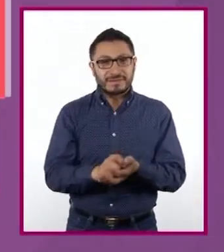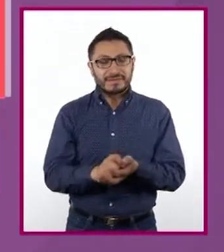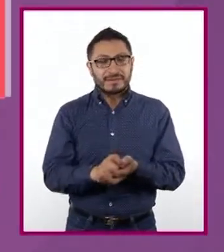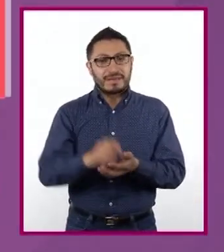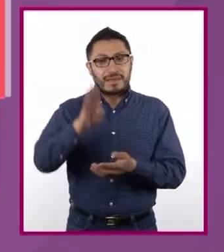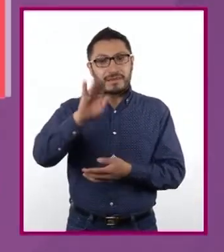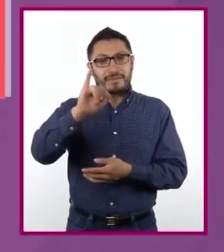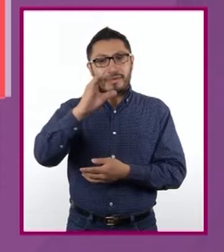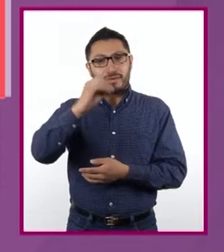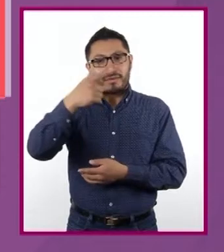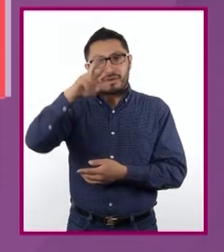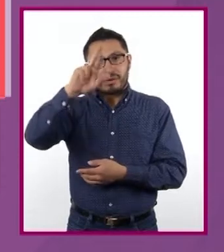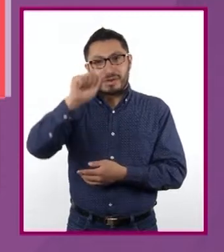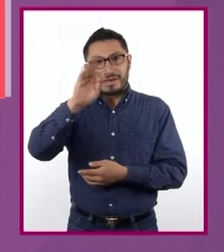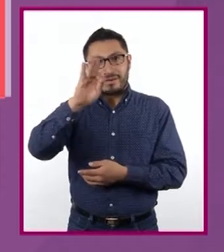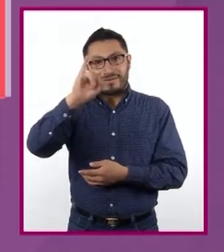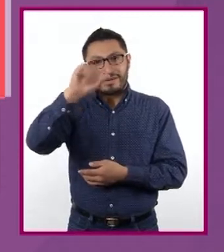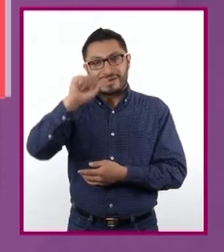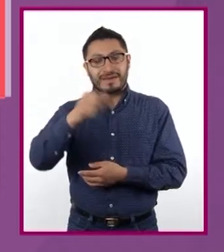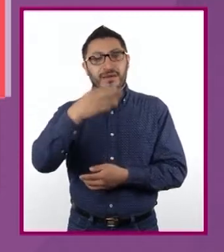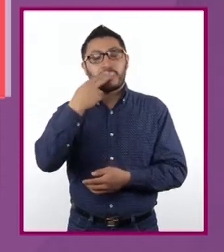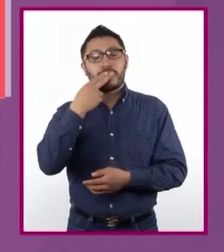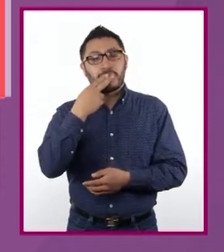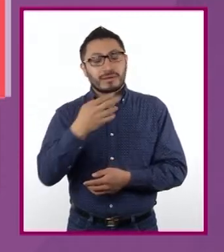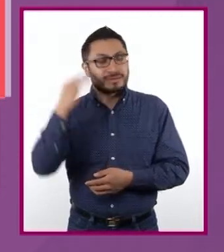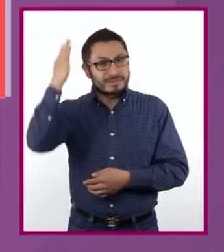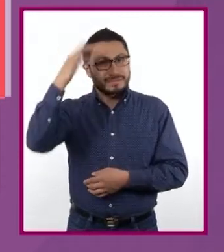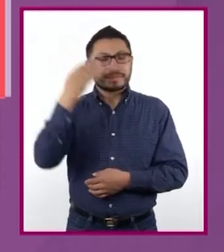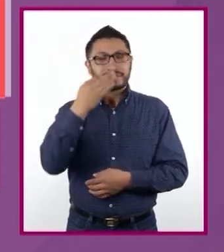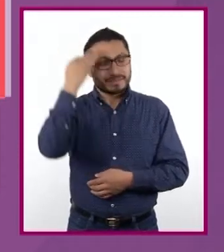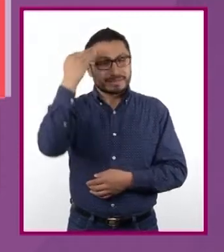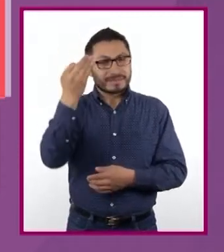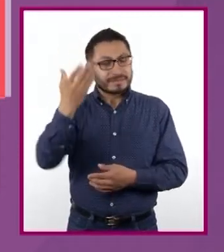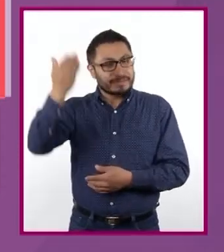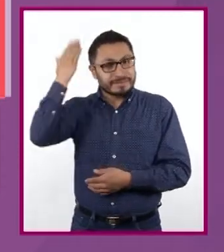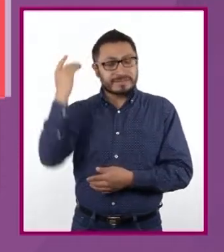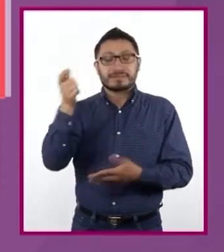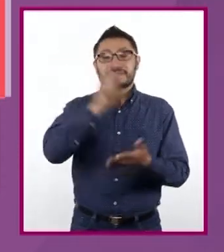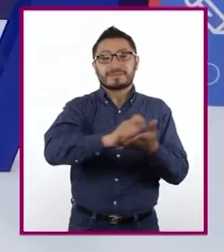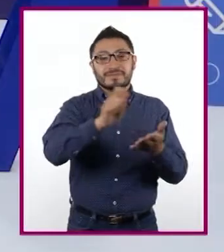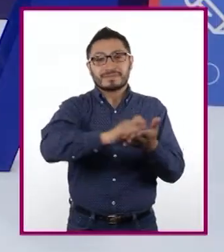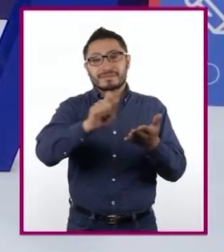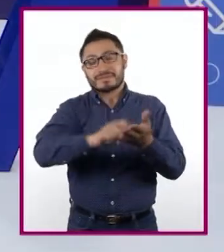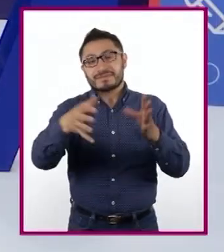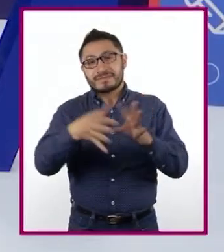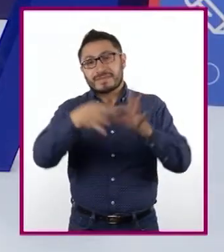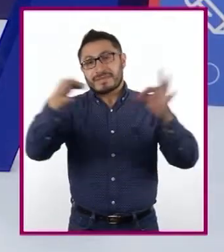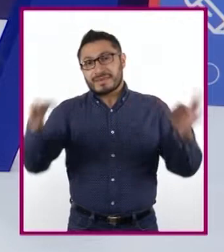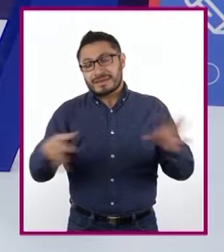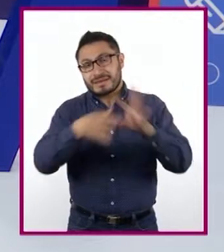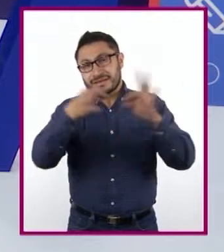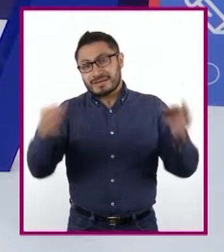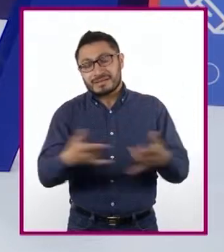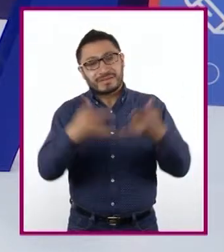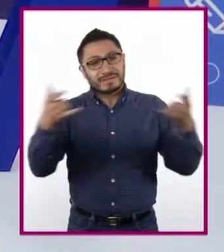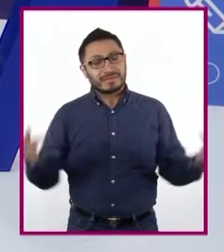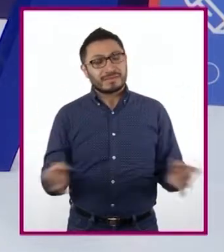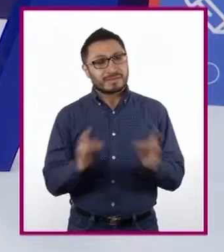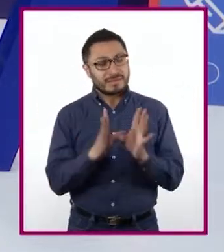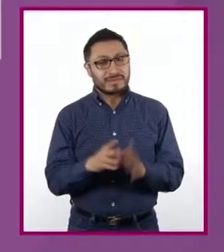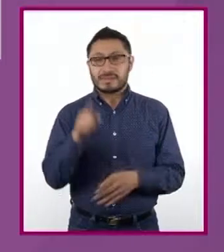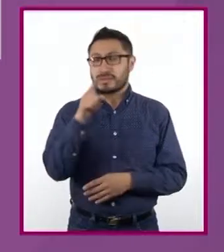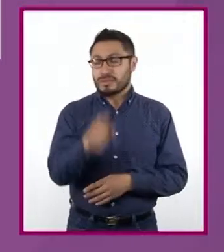el propósito es analizar el uso del tiempo pasado para narrar sucesos. Al narrar la vida de